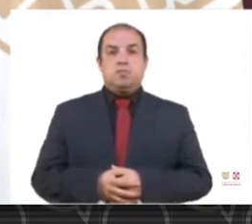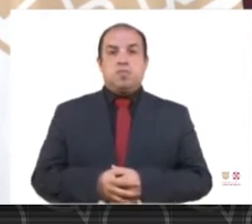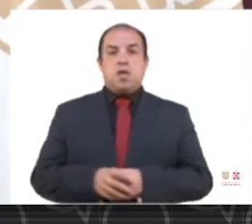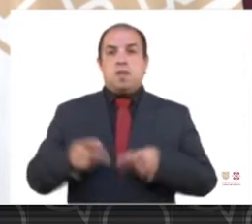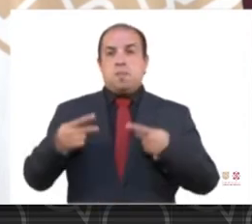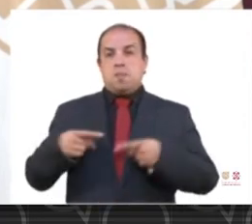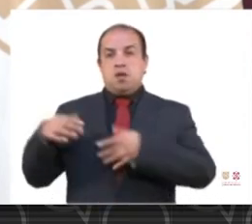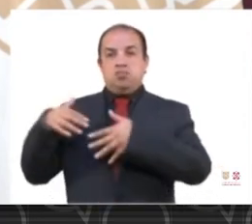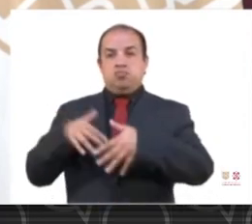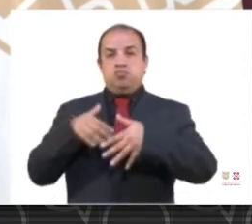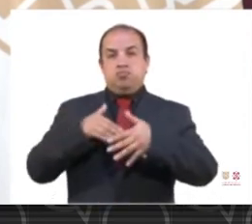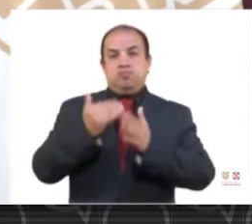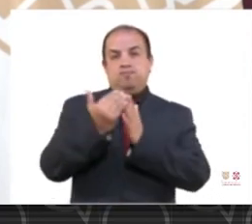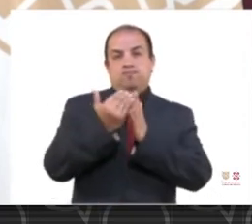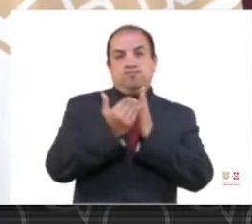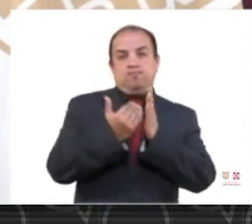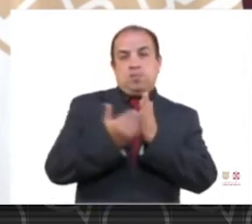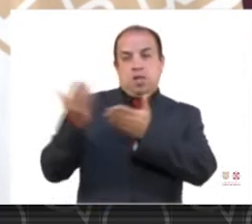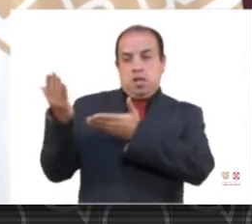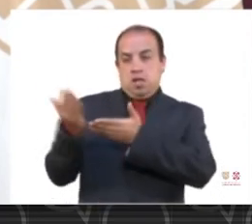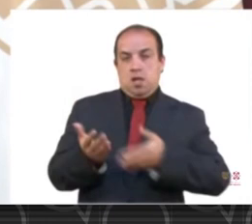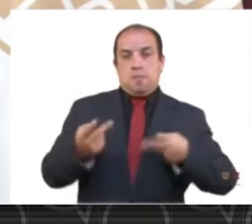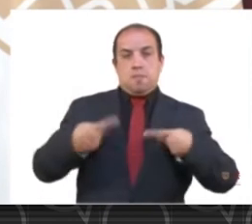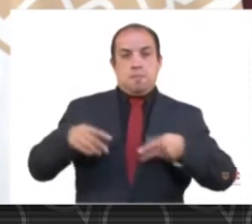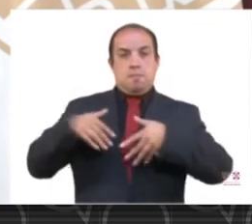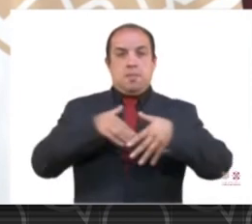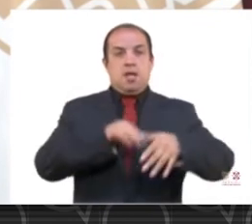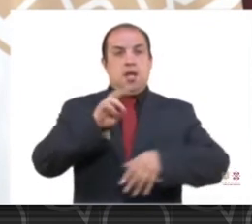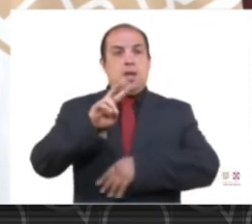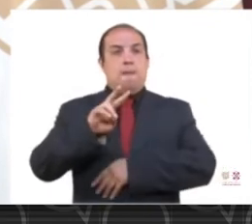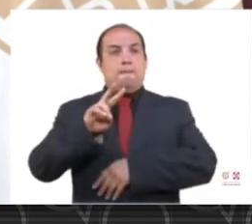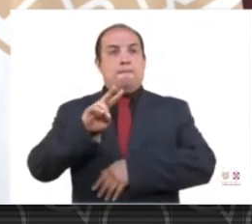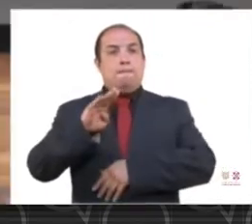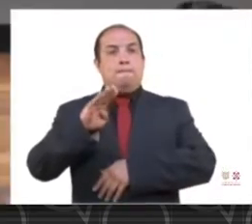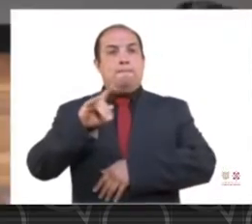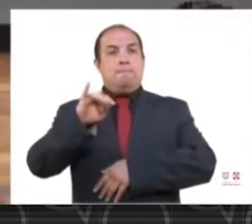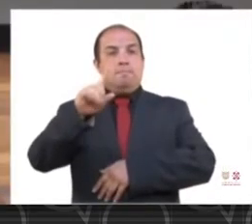disminuido de la llegada de peregrinos a la Basílica de Guadalupe.